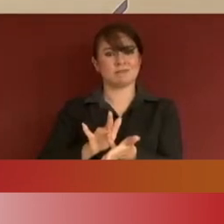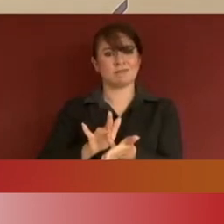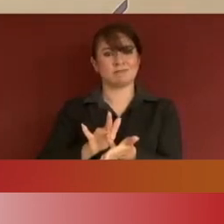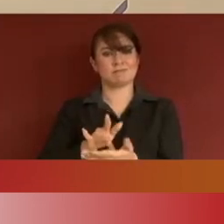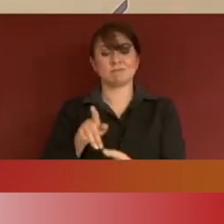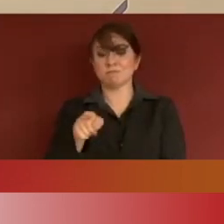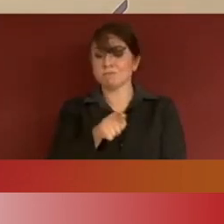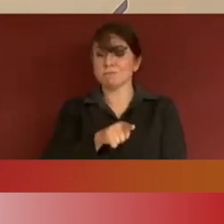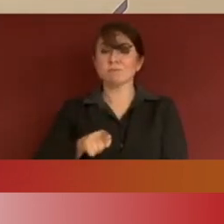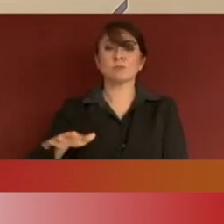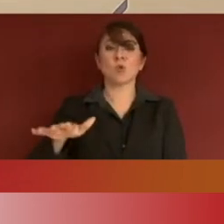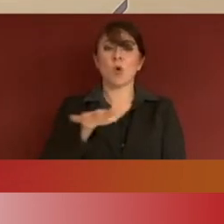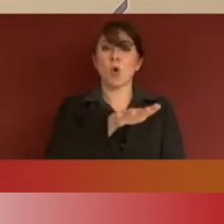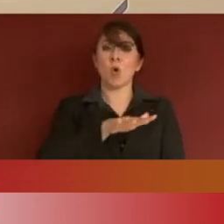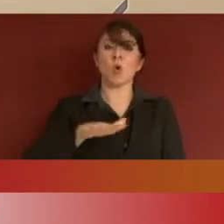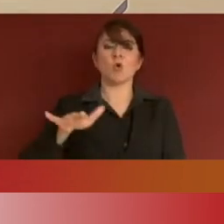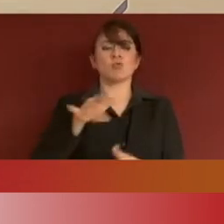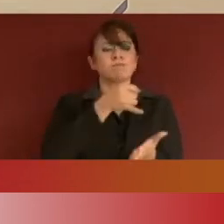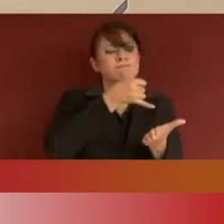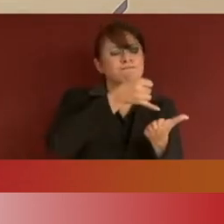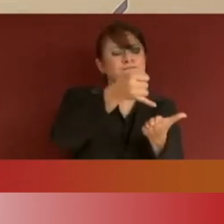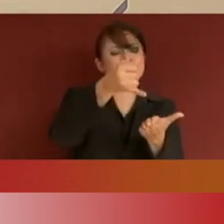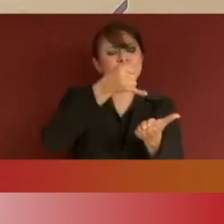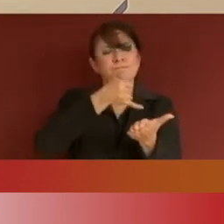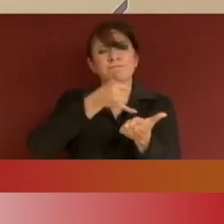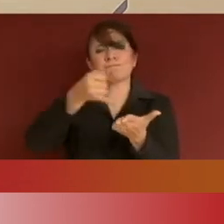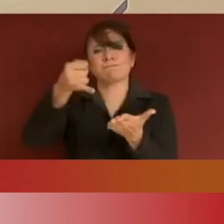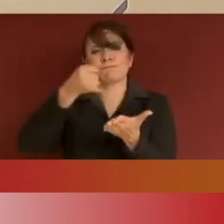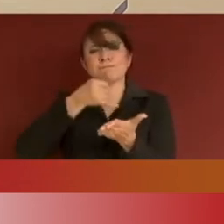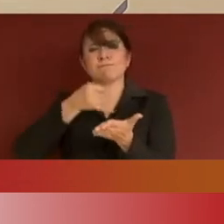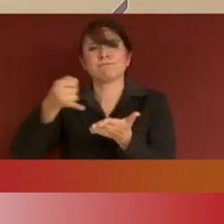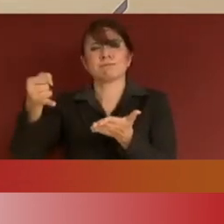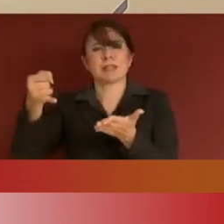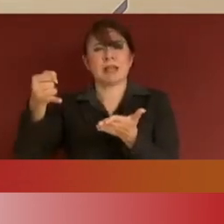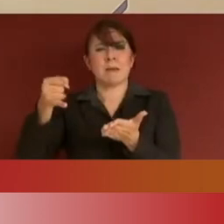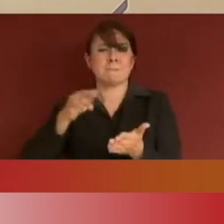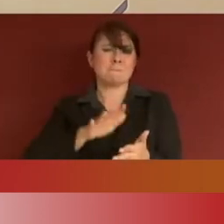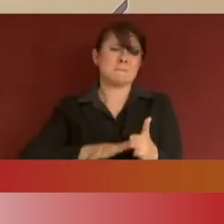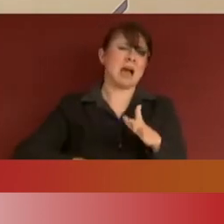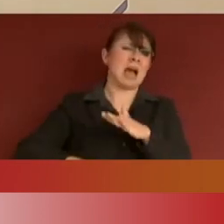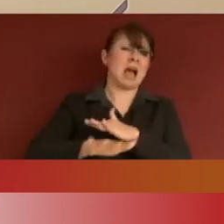producción de cultivos básicos y también de plantación.